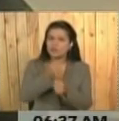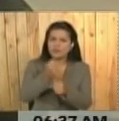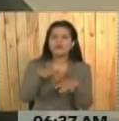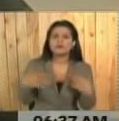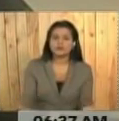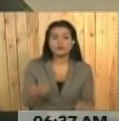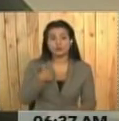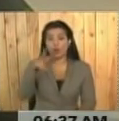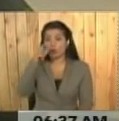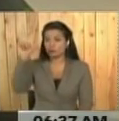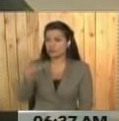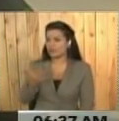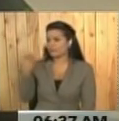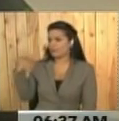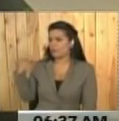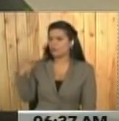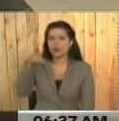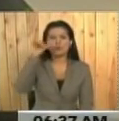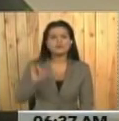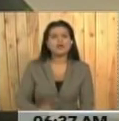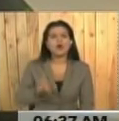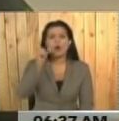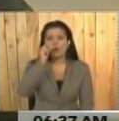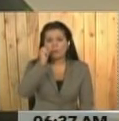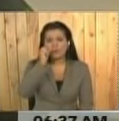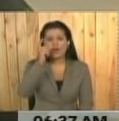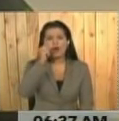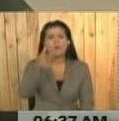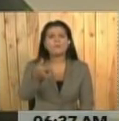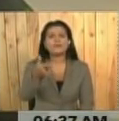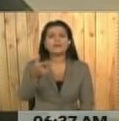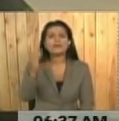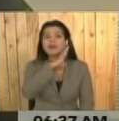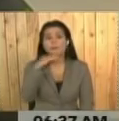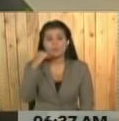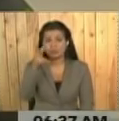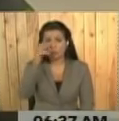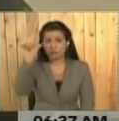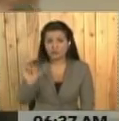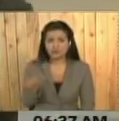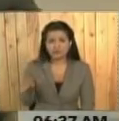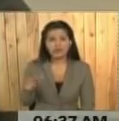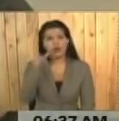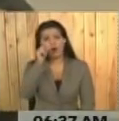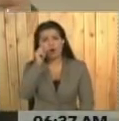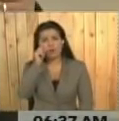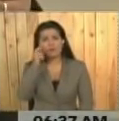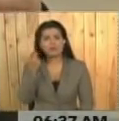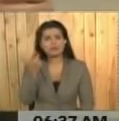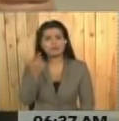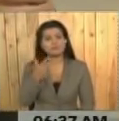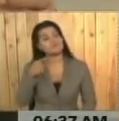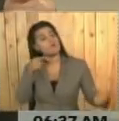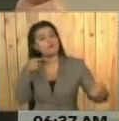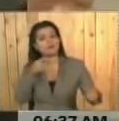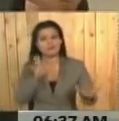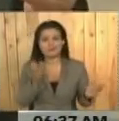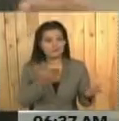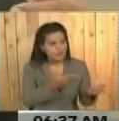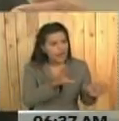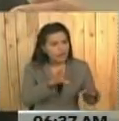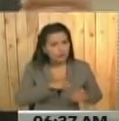en estos días creo que fue a al señor capriles bueno agarrando la pelea en vez de asumir la responsabilidad de lo que de